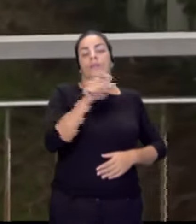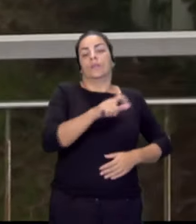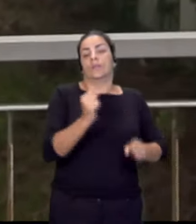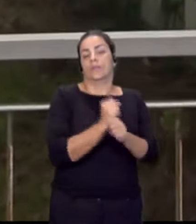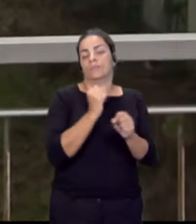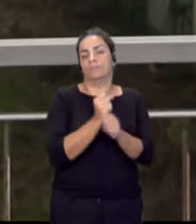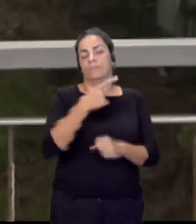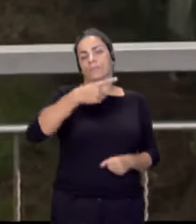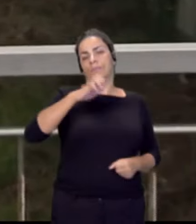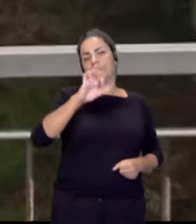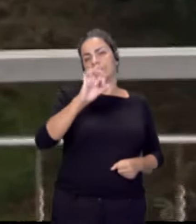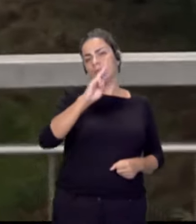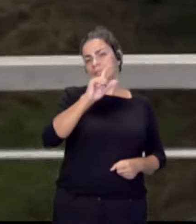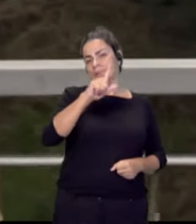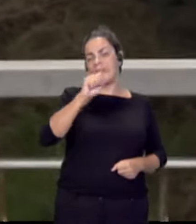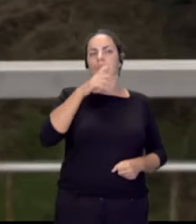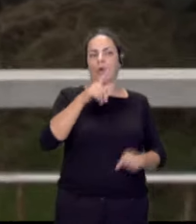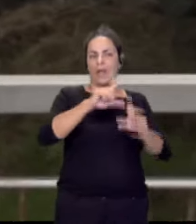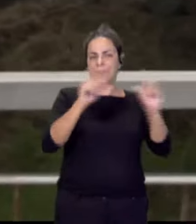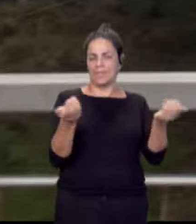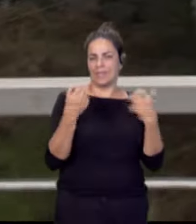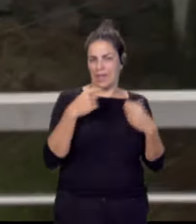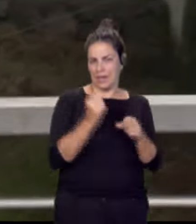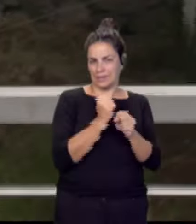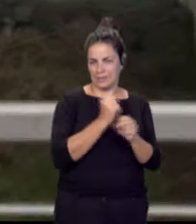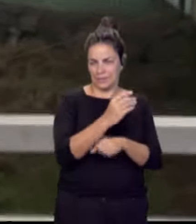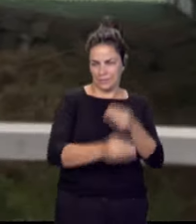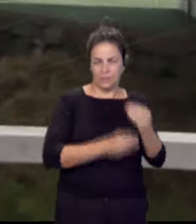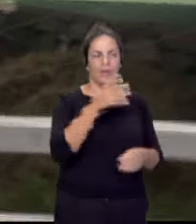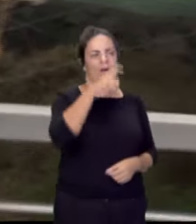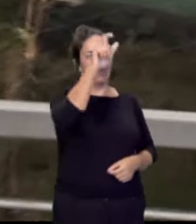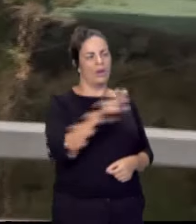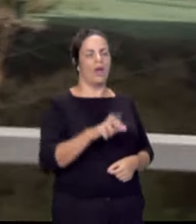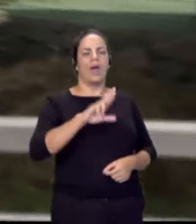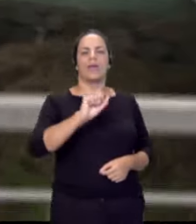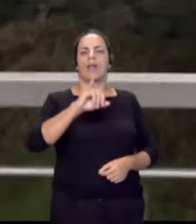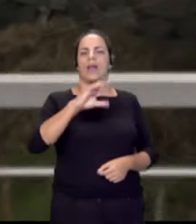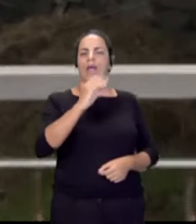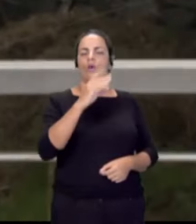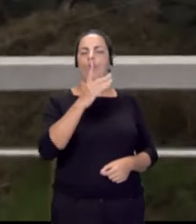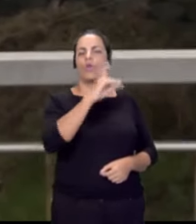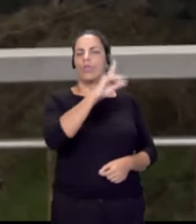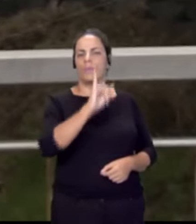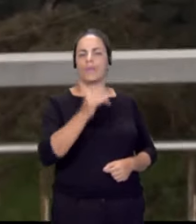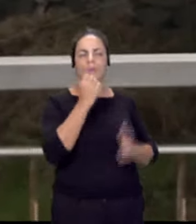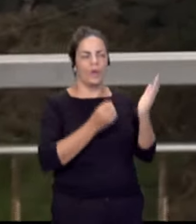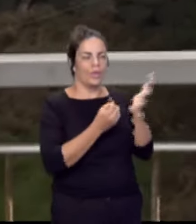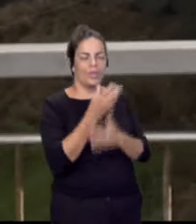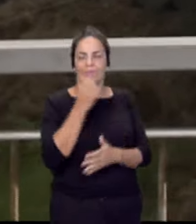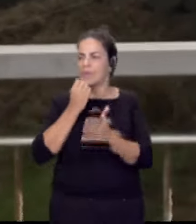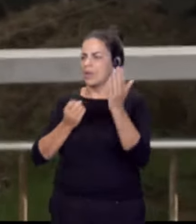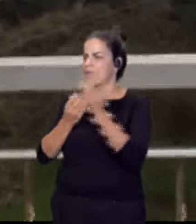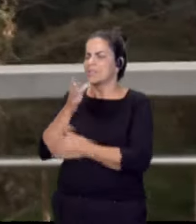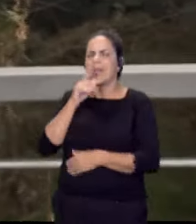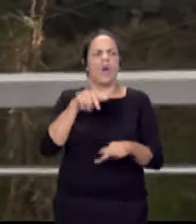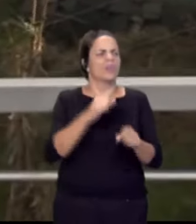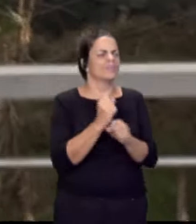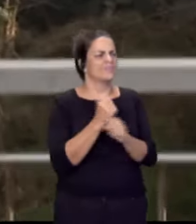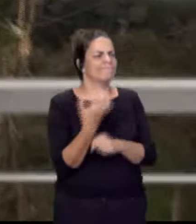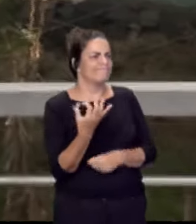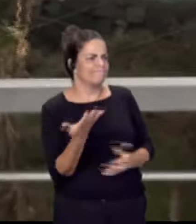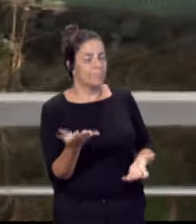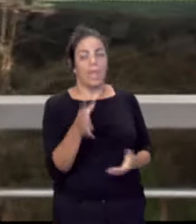trabajos, y estamos con Raico Domínguez. Buenos días. Buenos días. Bueno, Raico, ¿en qué están consistiendo precisamente estos trabajos ahora? Fundamentalmente lo que